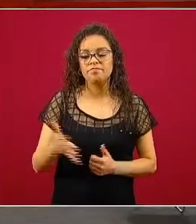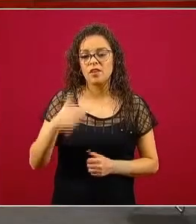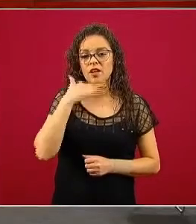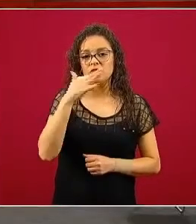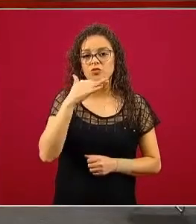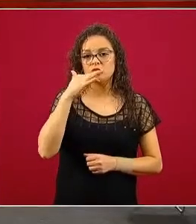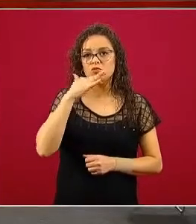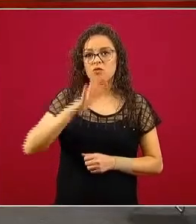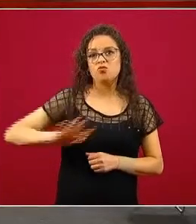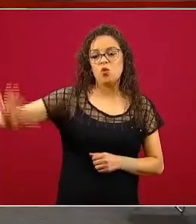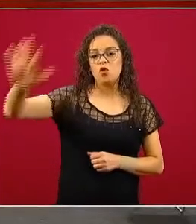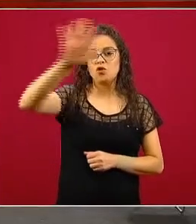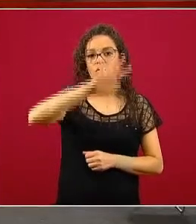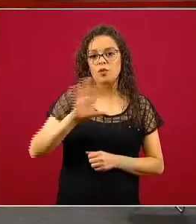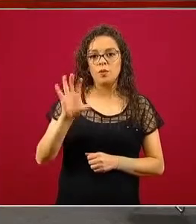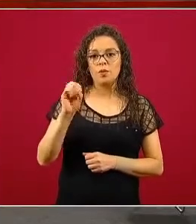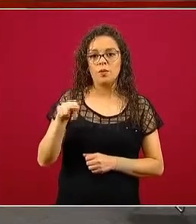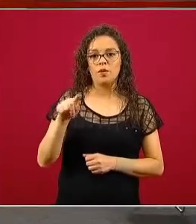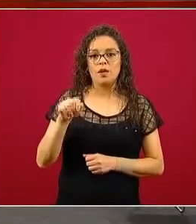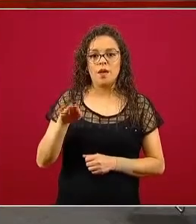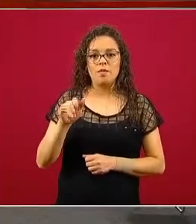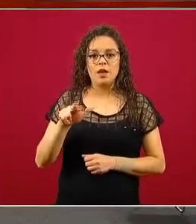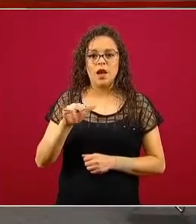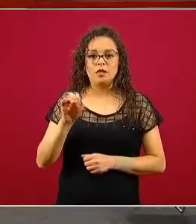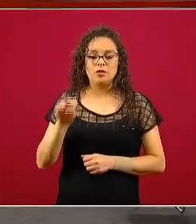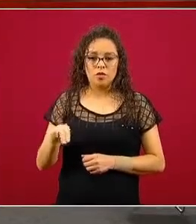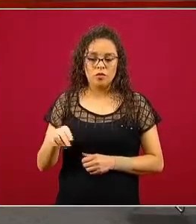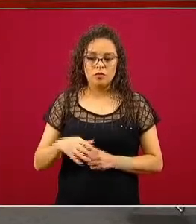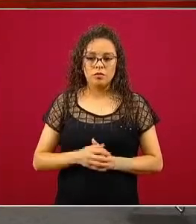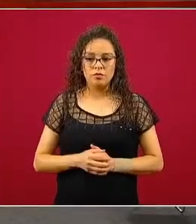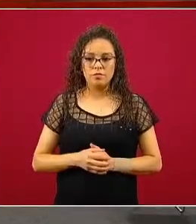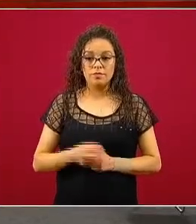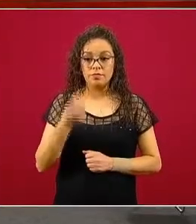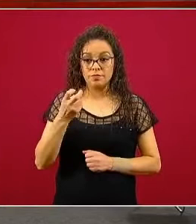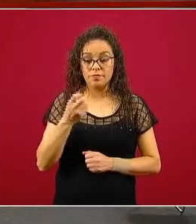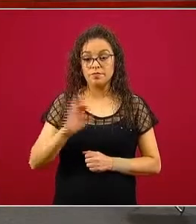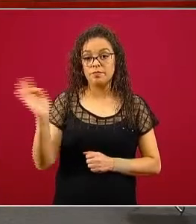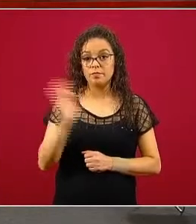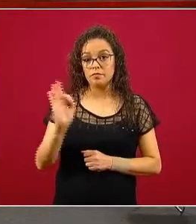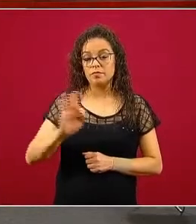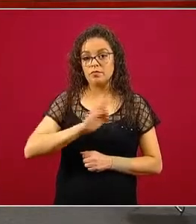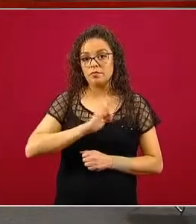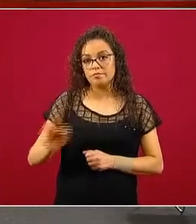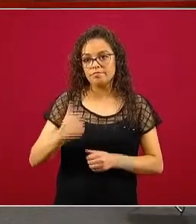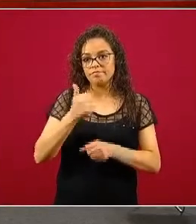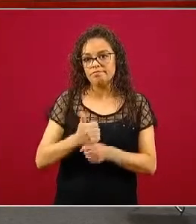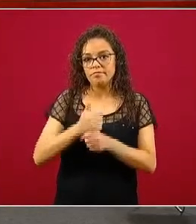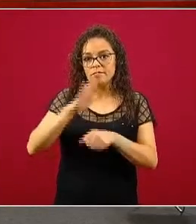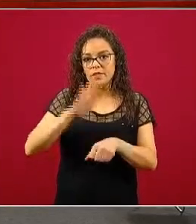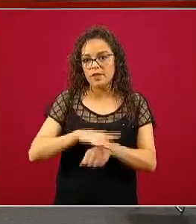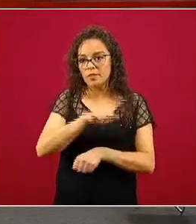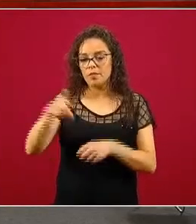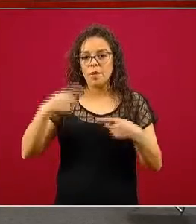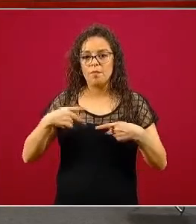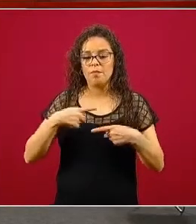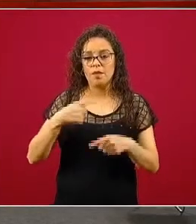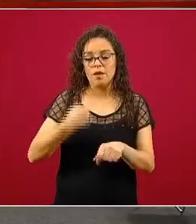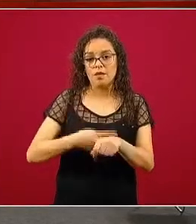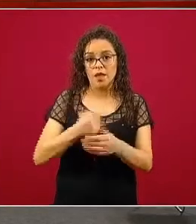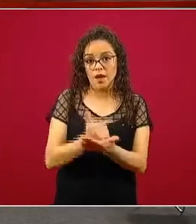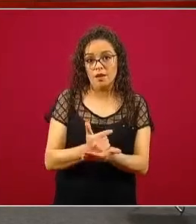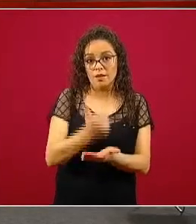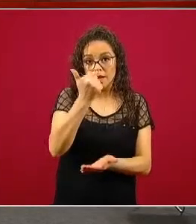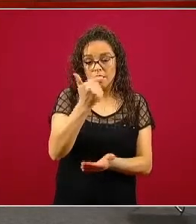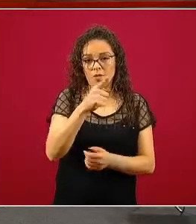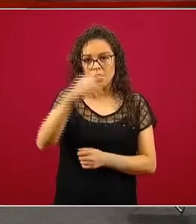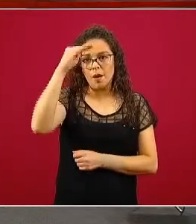contaminación ambiental como uno de los detonadores de sensibilidad para los casos más graves. ¿Se tiene pensado reforzar de